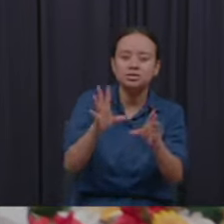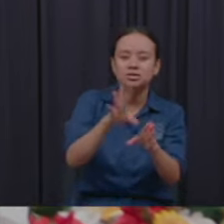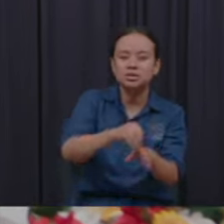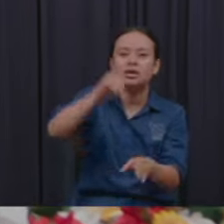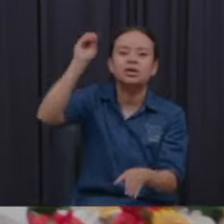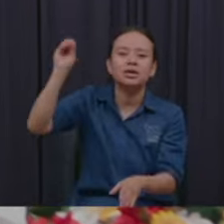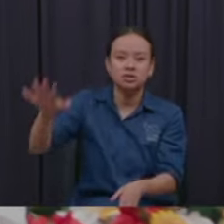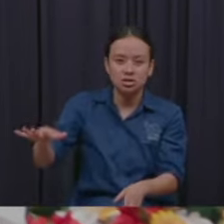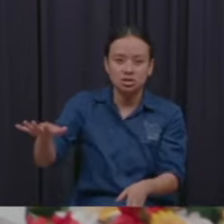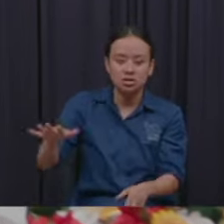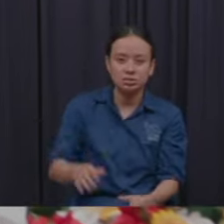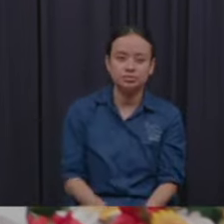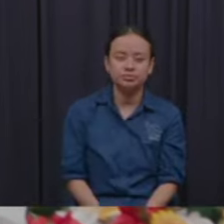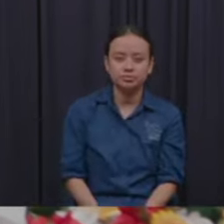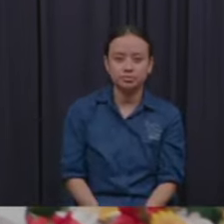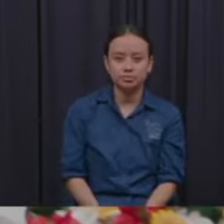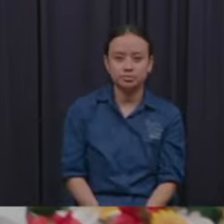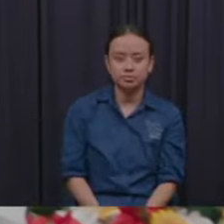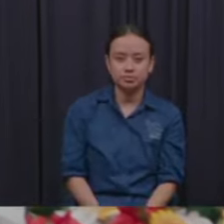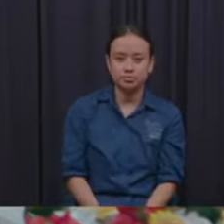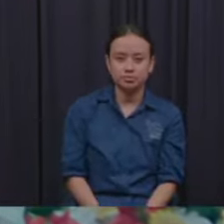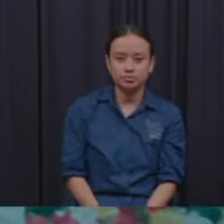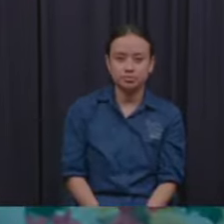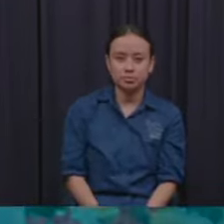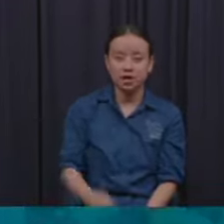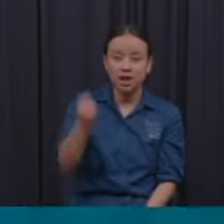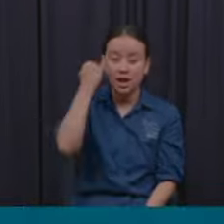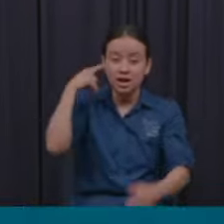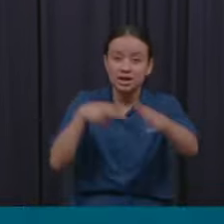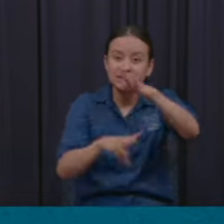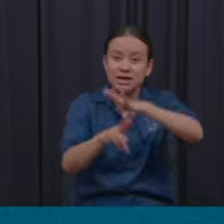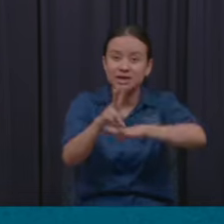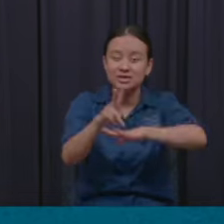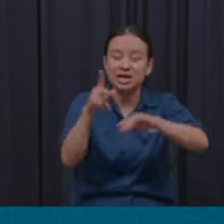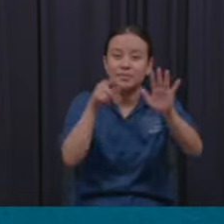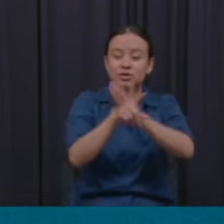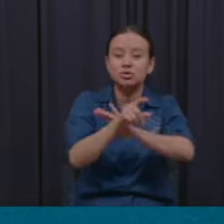quiero ir concluyendo. Dice Isaías 52:1.